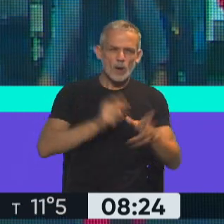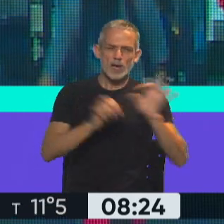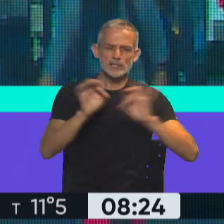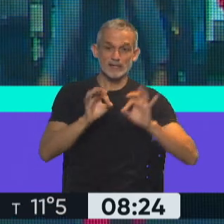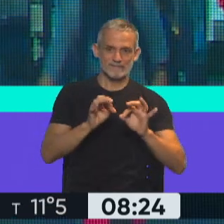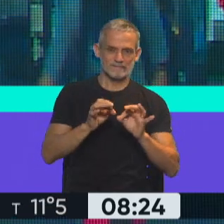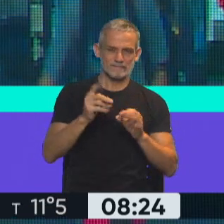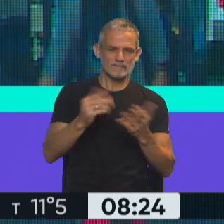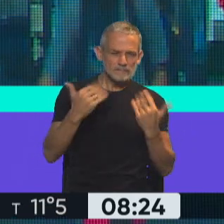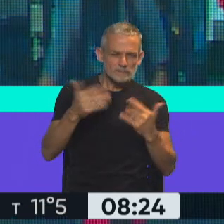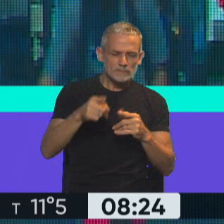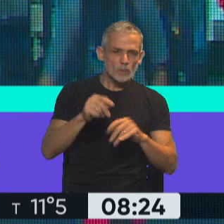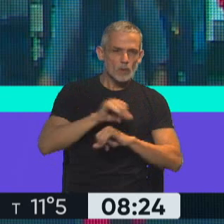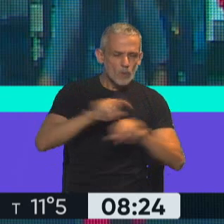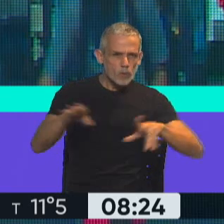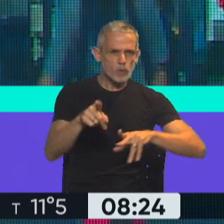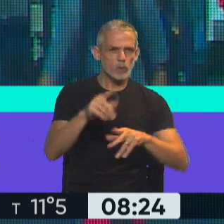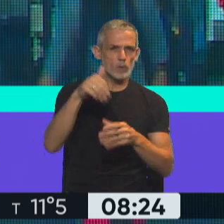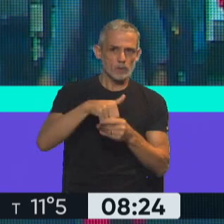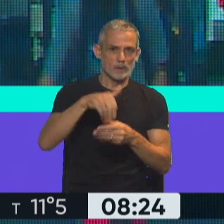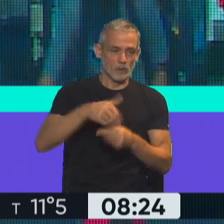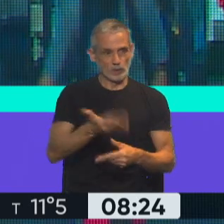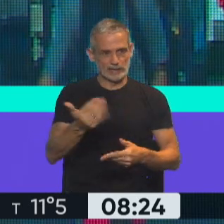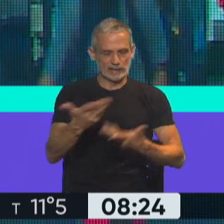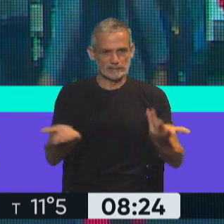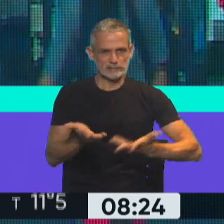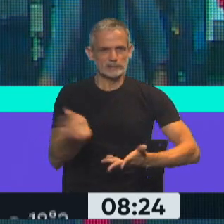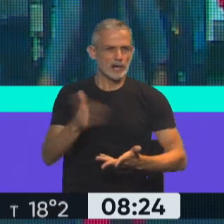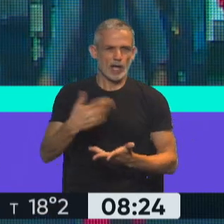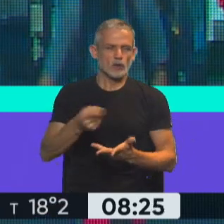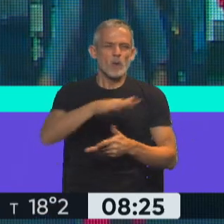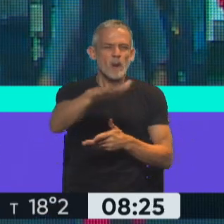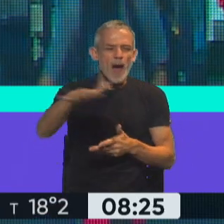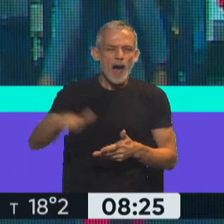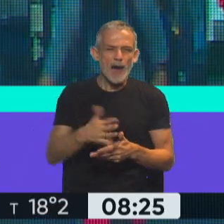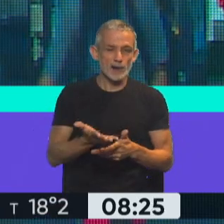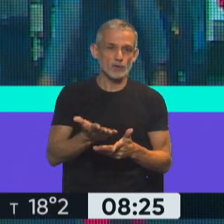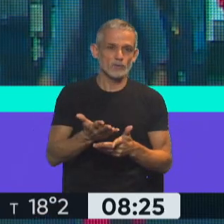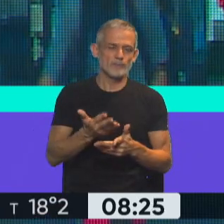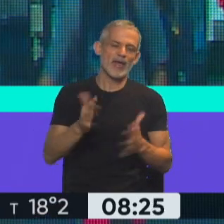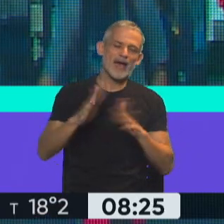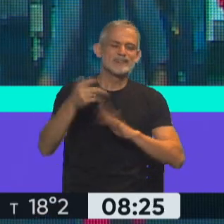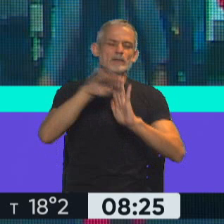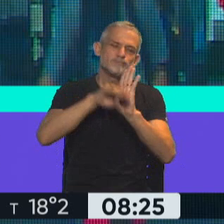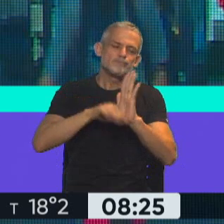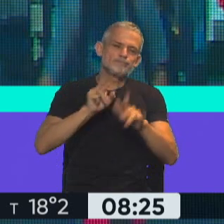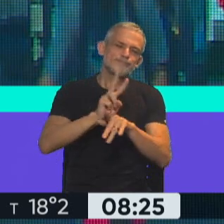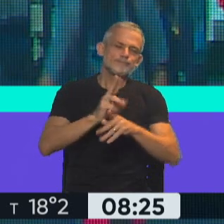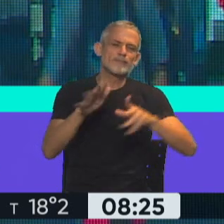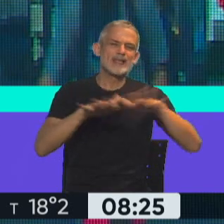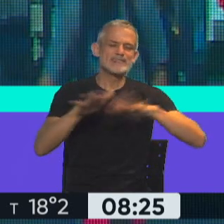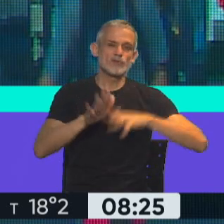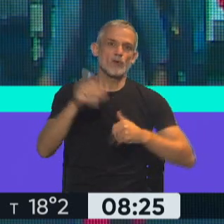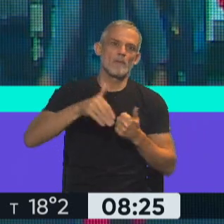que es, bueno, convocar a la mayor participación ciudadana y redoblar la apuesta en muchos barrios. Obviamente, cada vez por los protocolos hubo situaciones que fueron